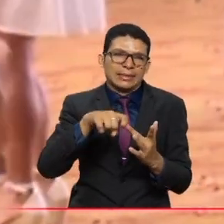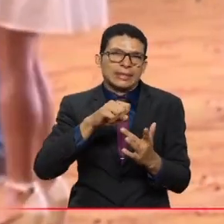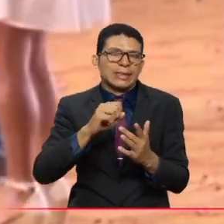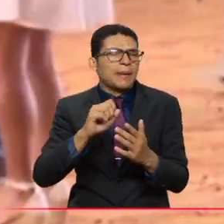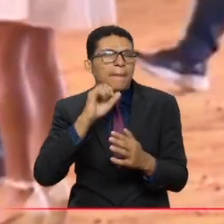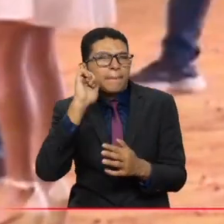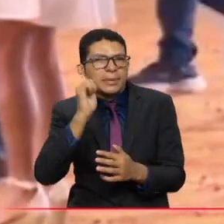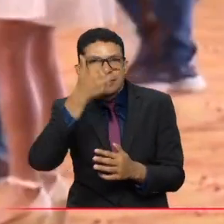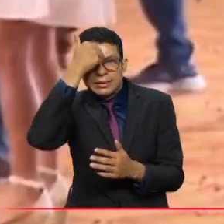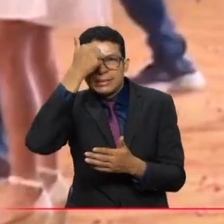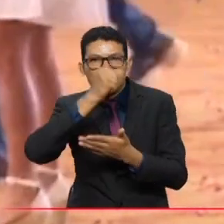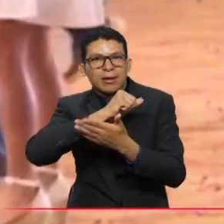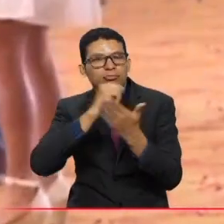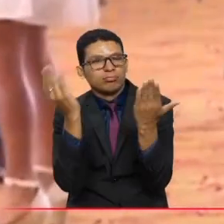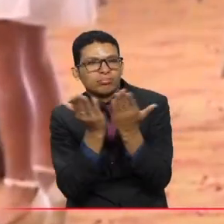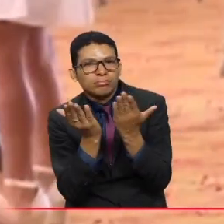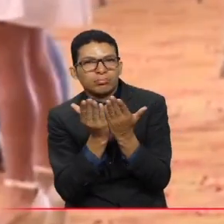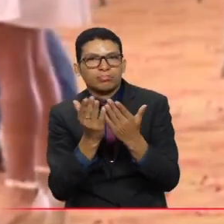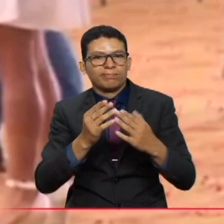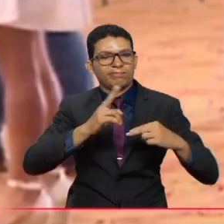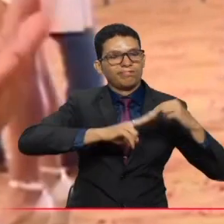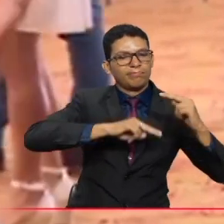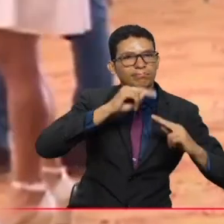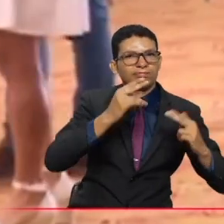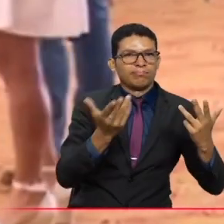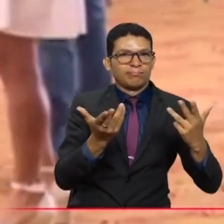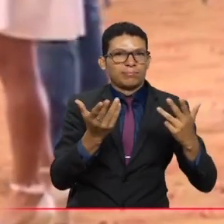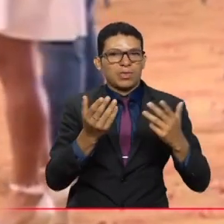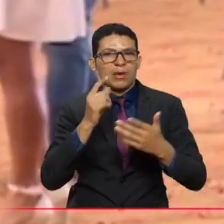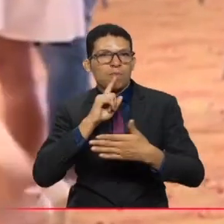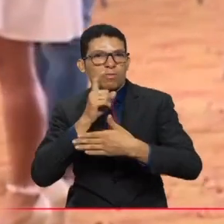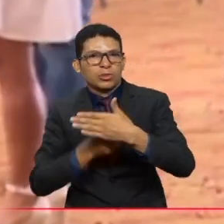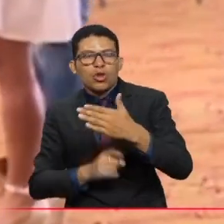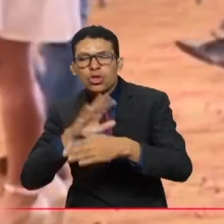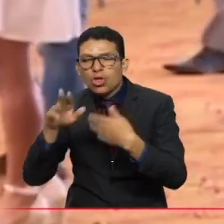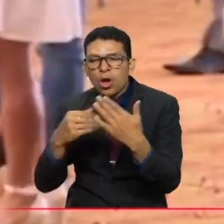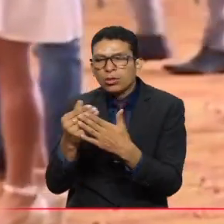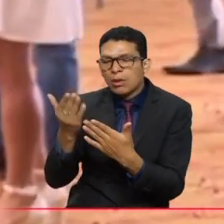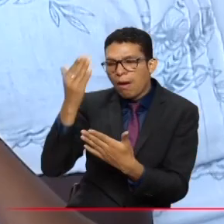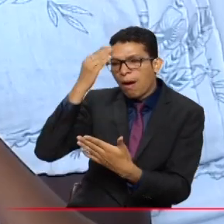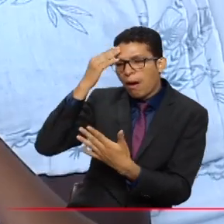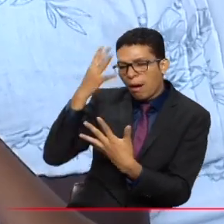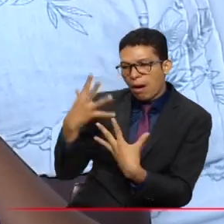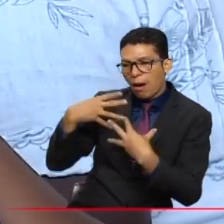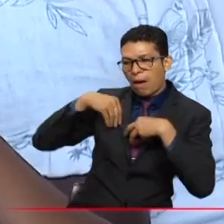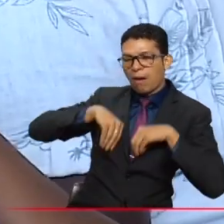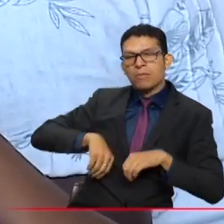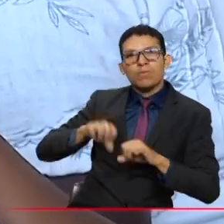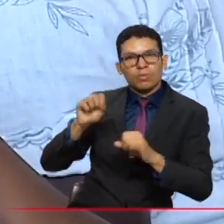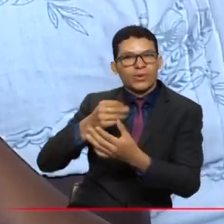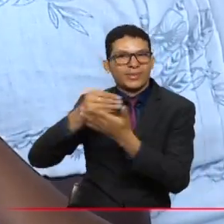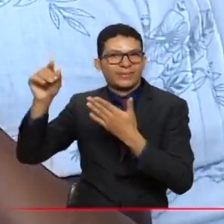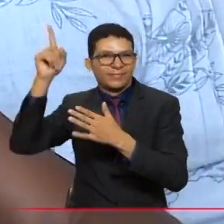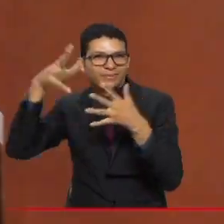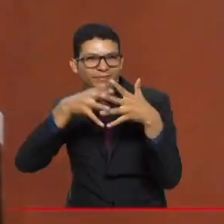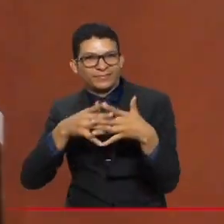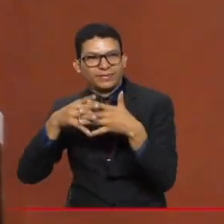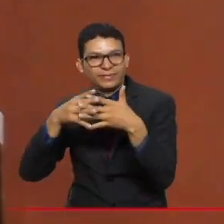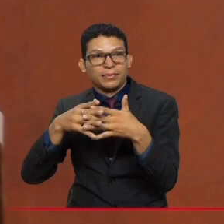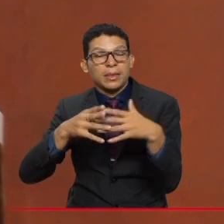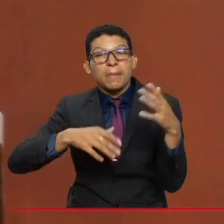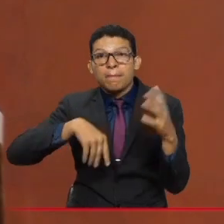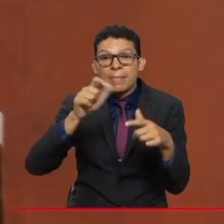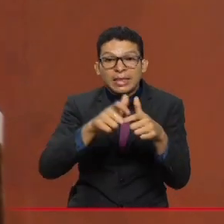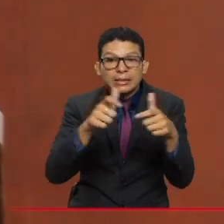la estructura legal, el patrimonio, los impuestos, todo lo que tienen que saber para comprar en los Estados Unidos. Aumentar el atractivo comercial